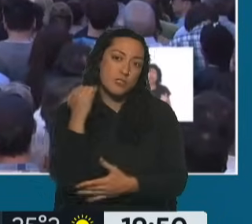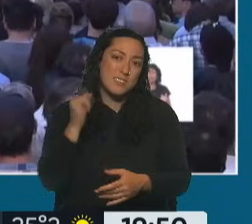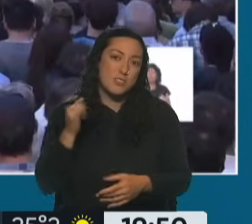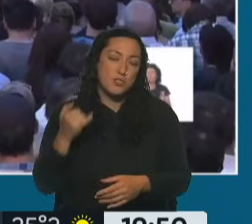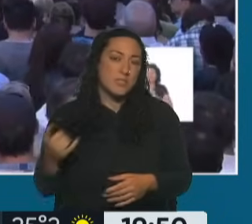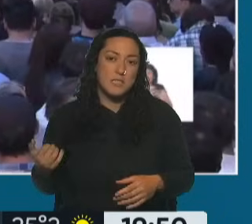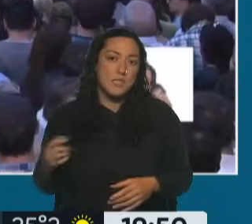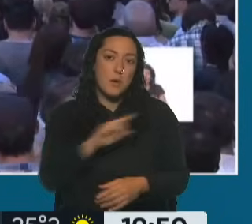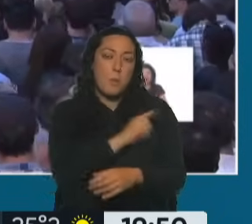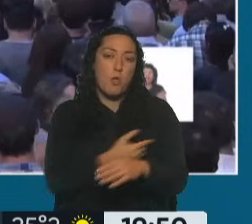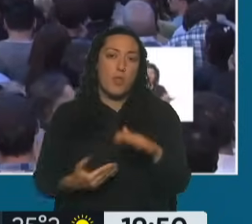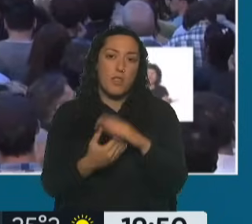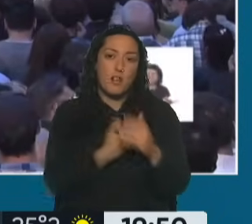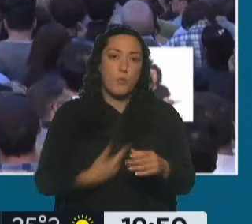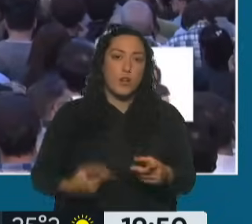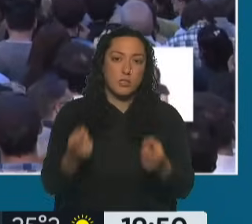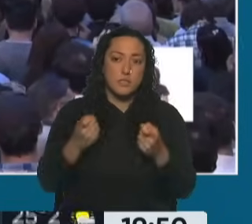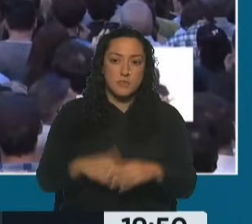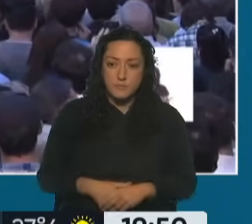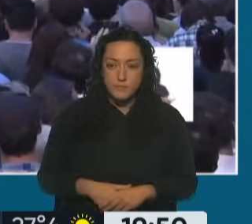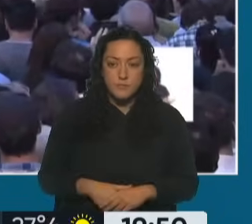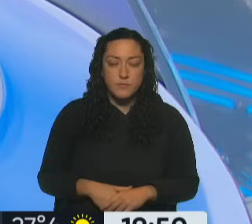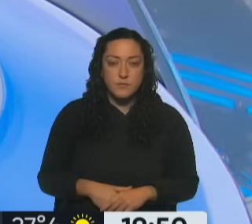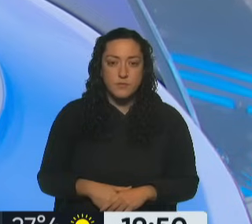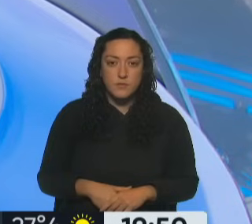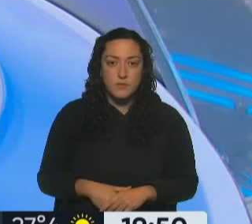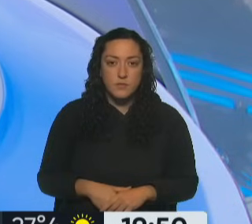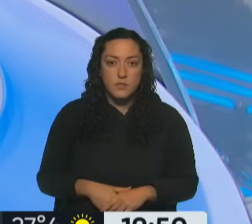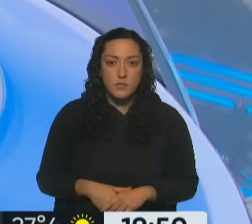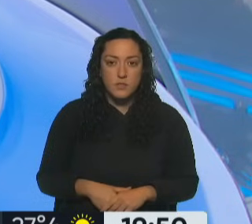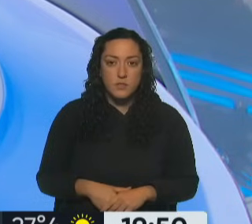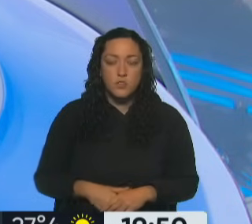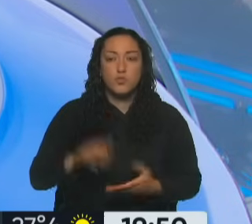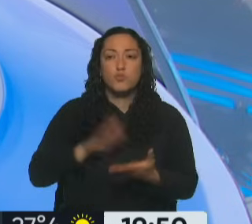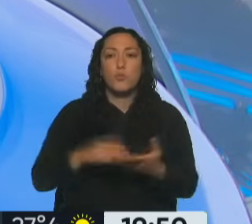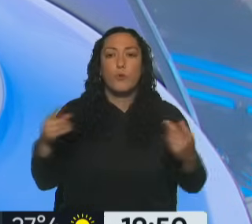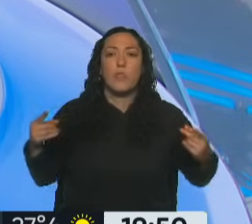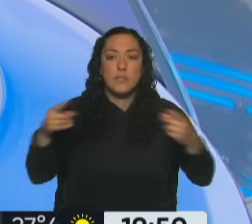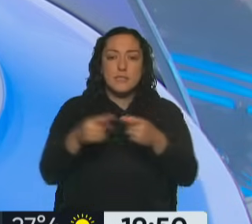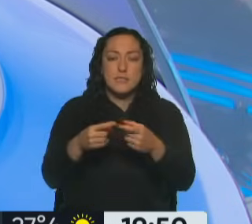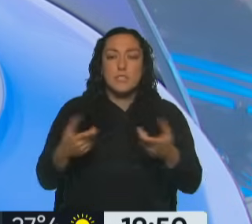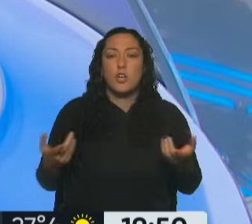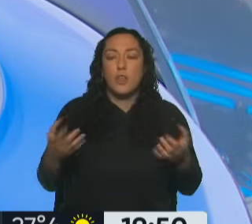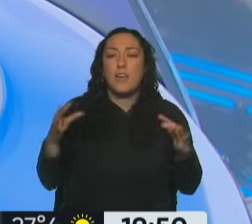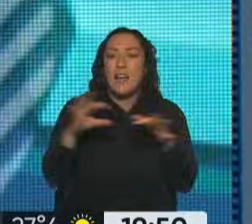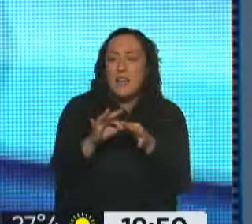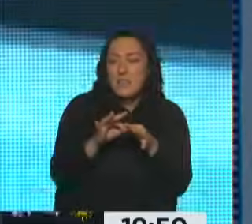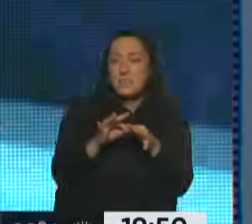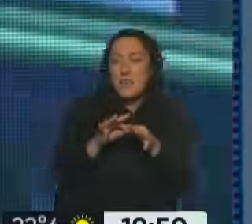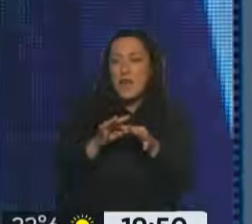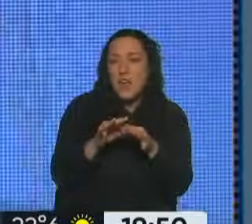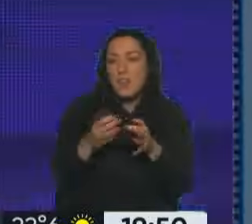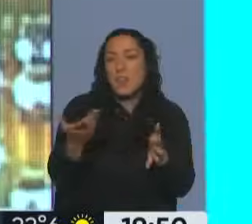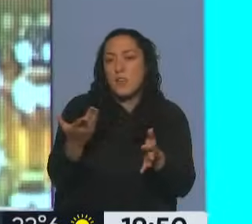central. Esencialmente. Muchísimo. Luis. Sí, hablábamos del destino de la alianza oficialista que va a ser a partir del